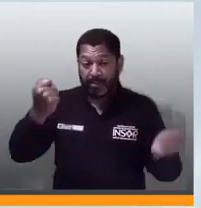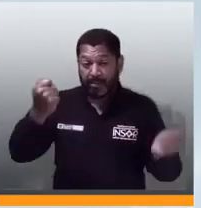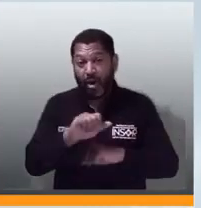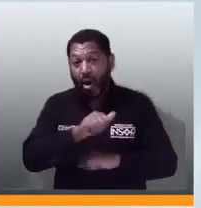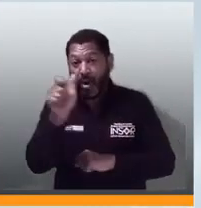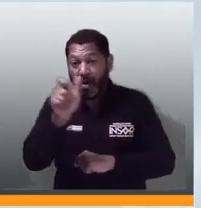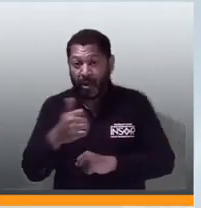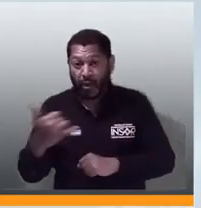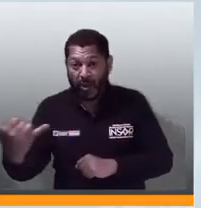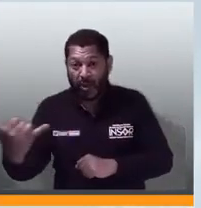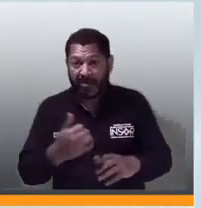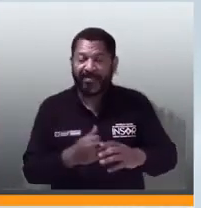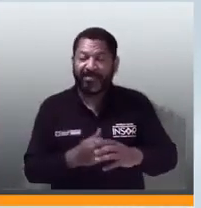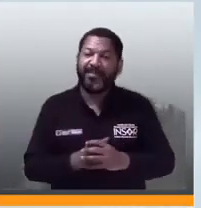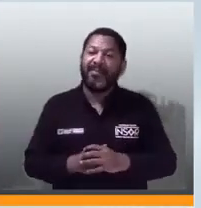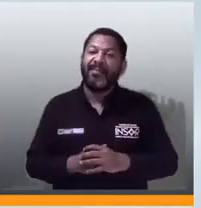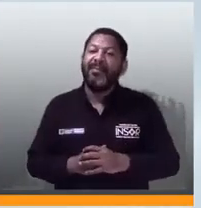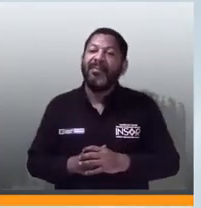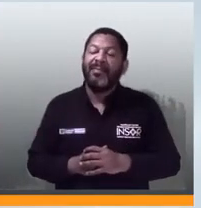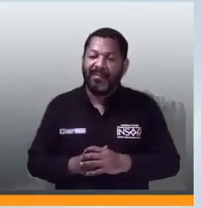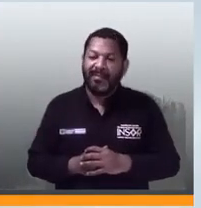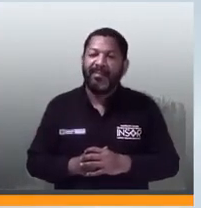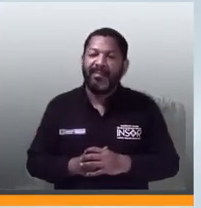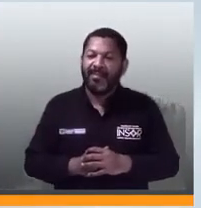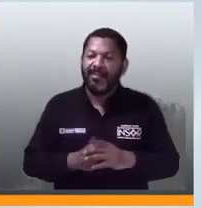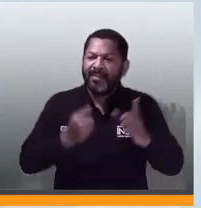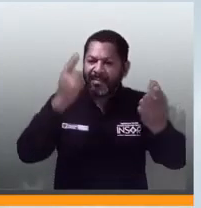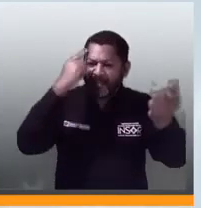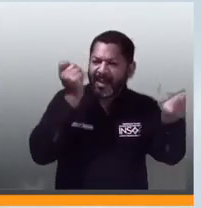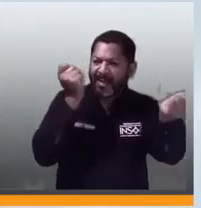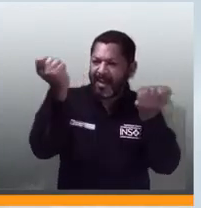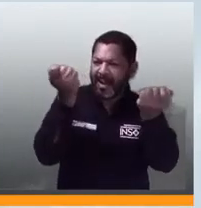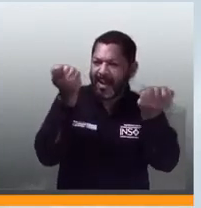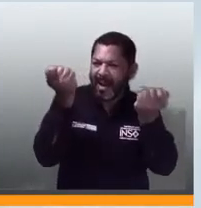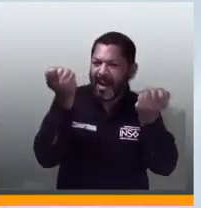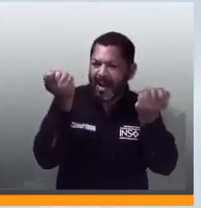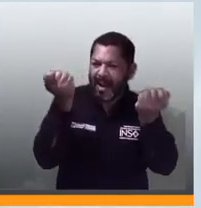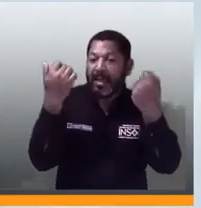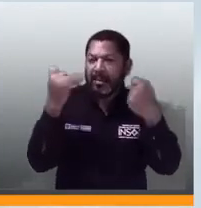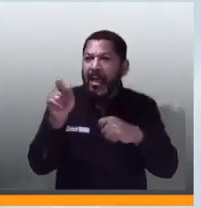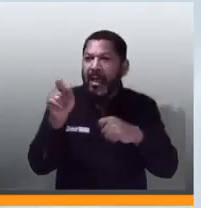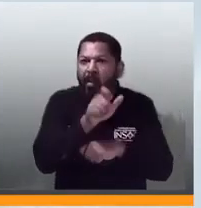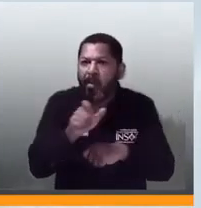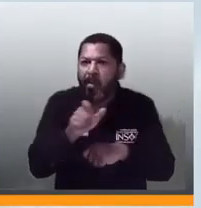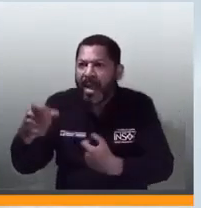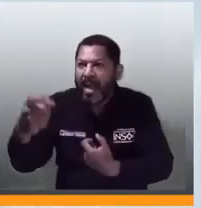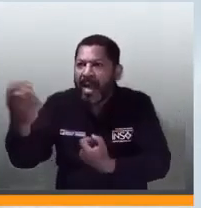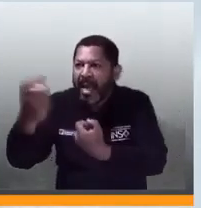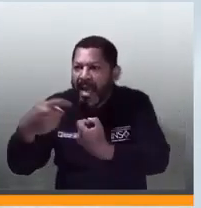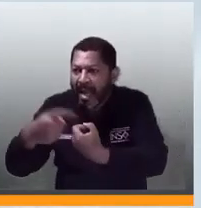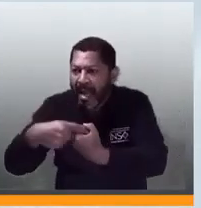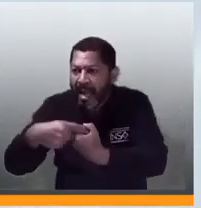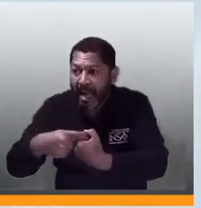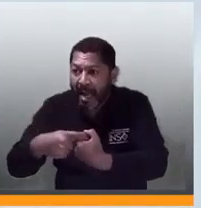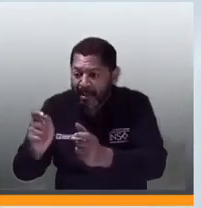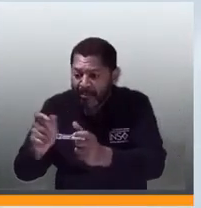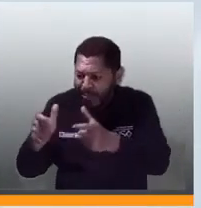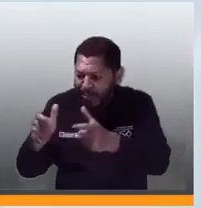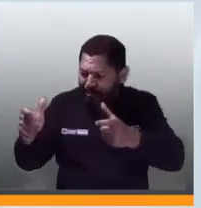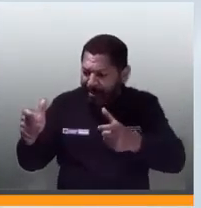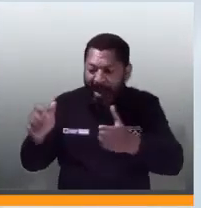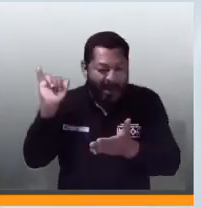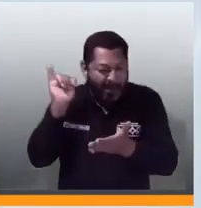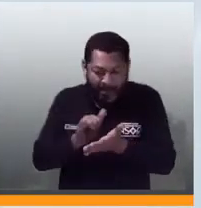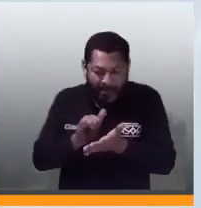otros. Lo que ya mencioné, crear mecanismos para que realmente los inscritos asistan. Esa fue una recomendación que tuvimos